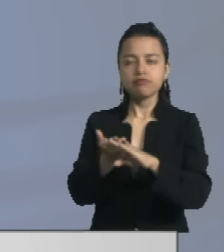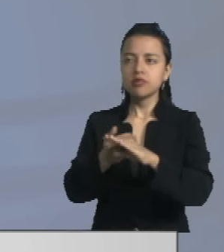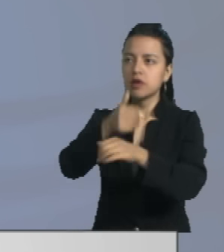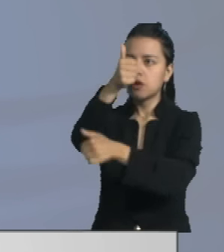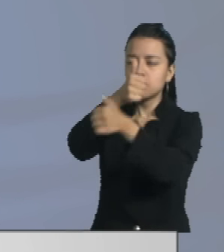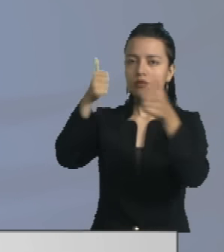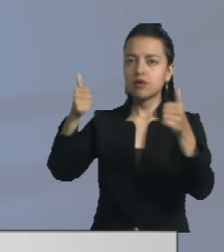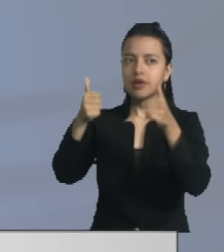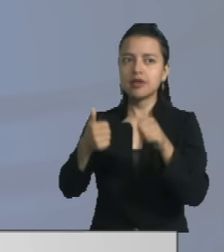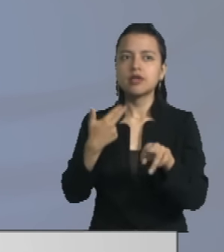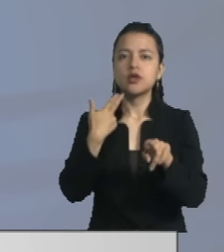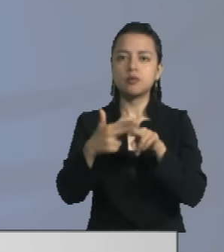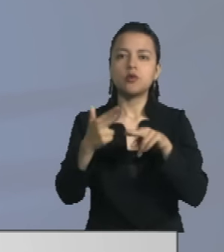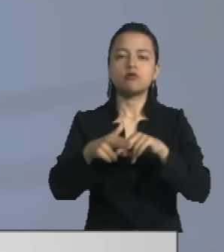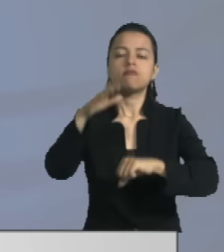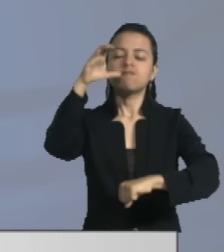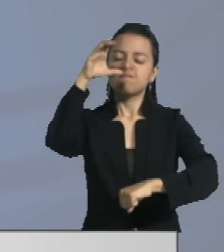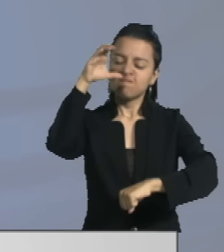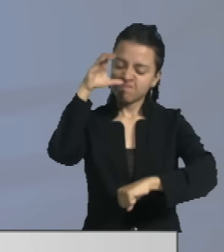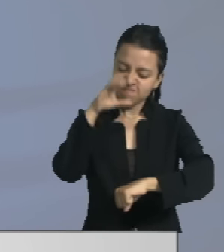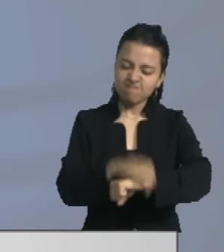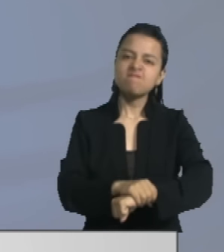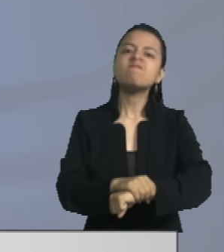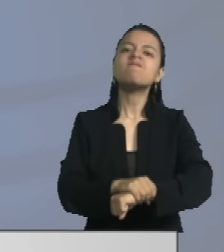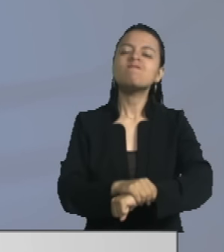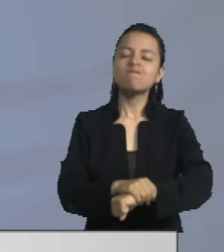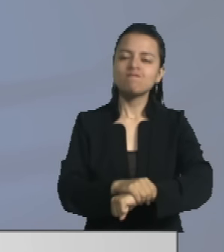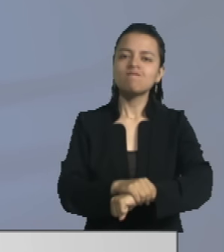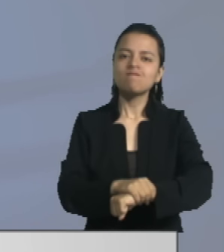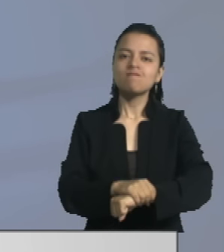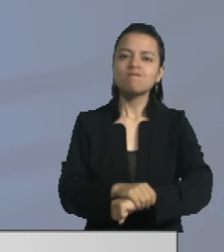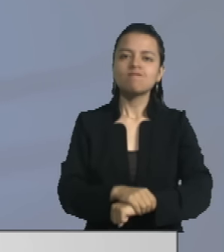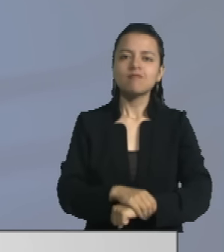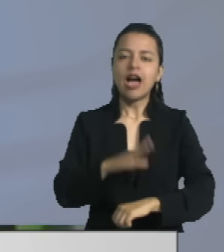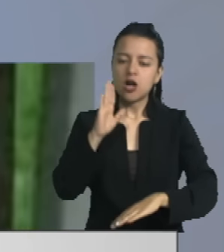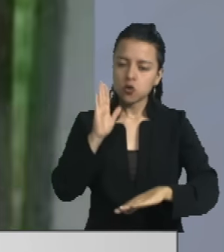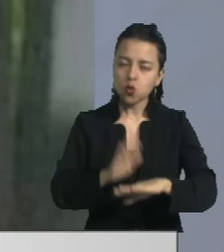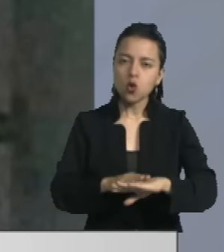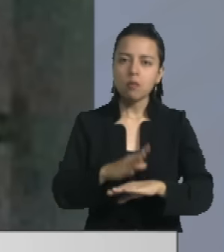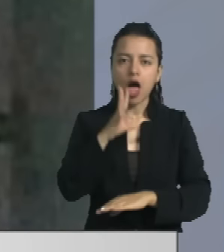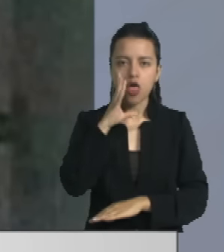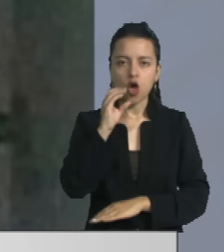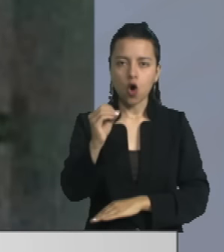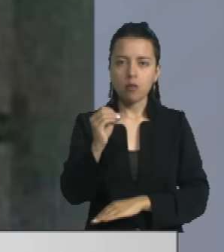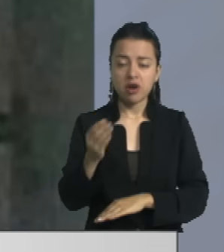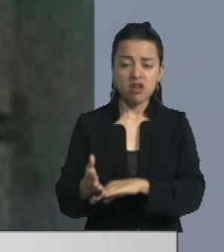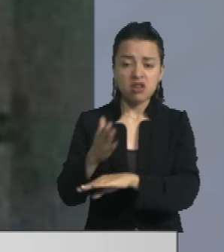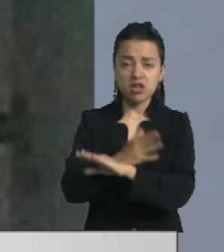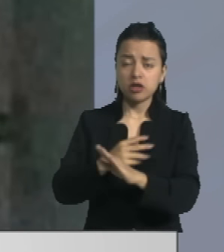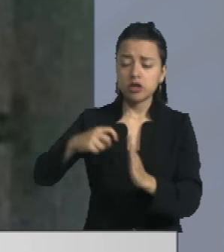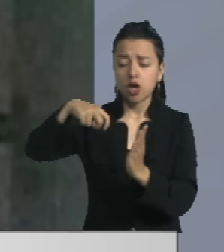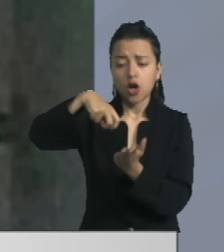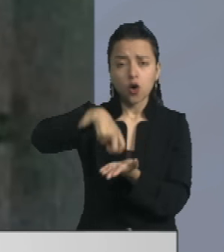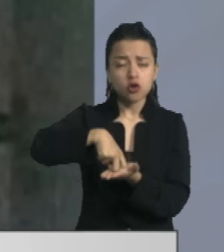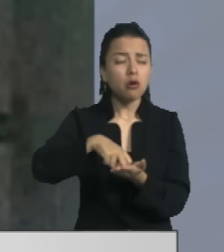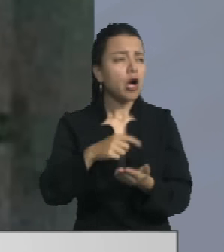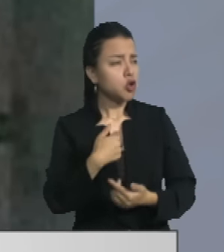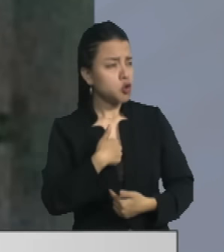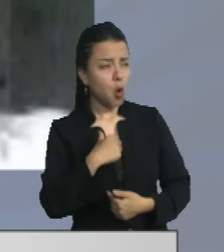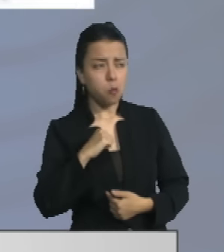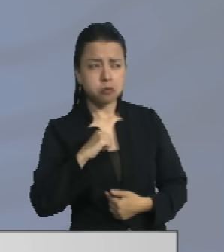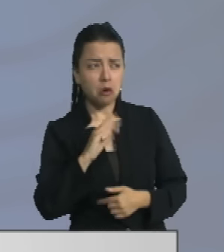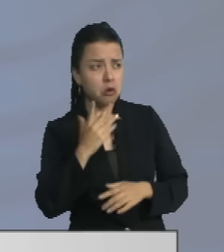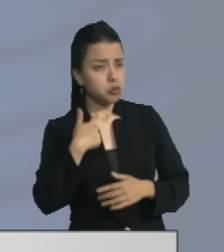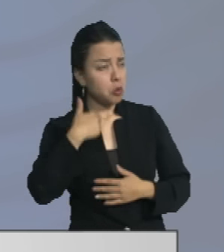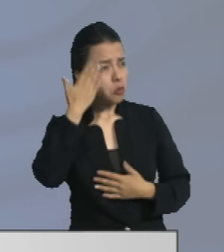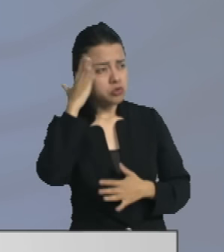autoridades no descansar Hasta que se logre capturar a quien ante ella ya se rodeó pero que ante la fiscalía debe